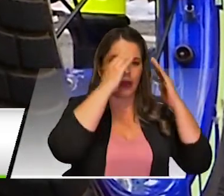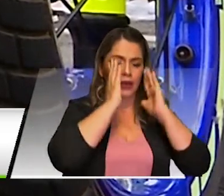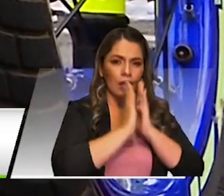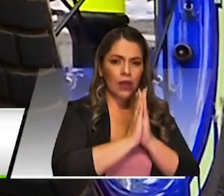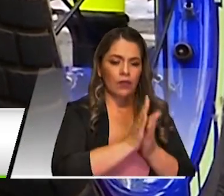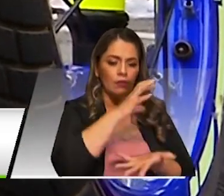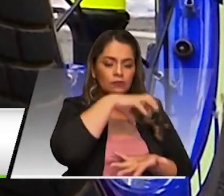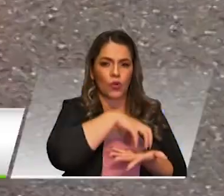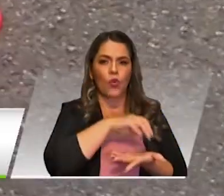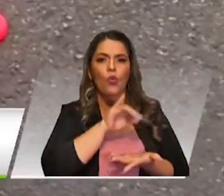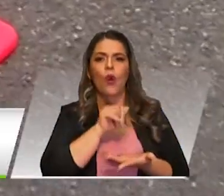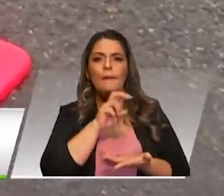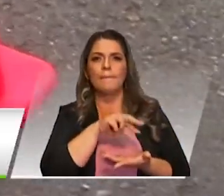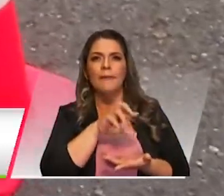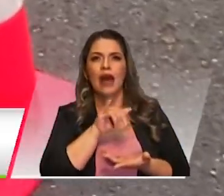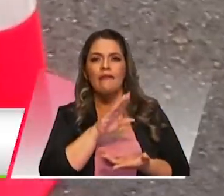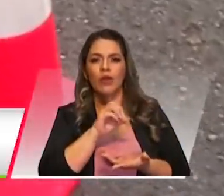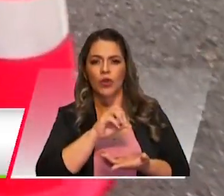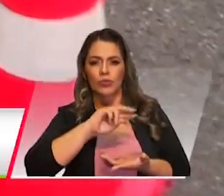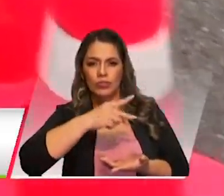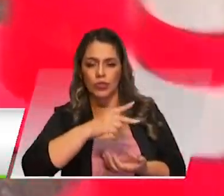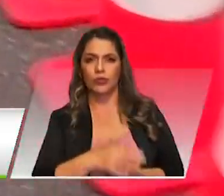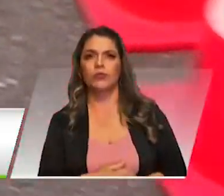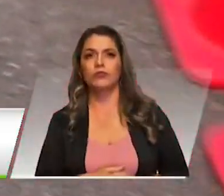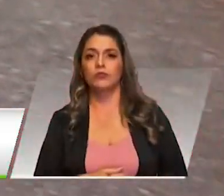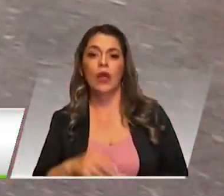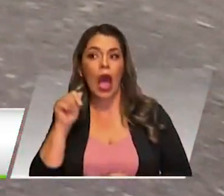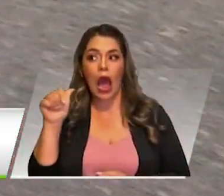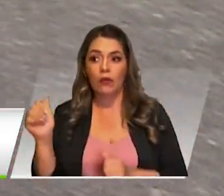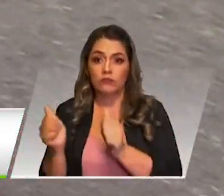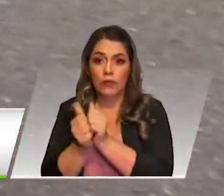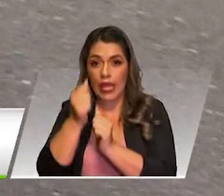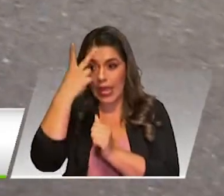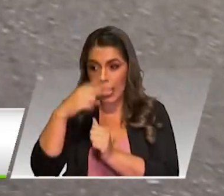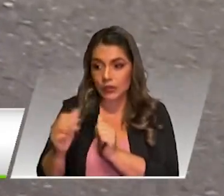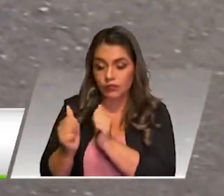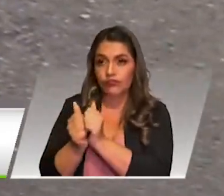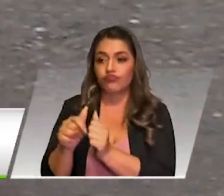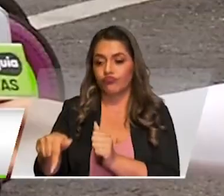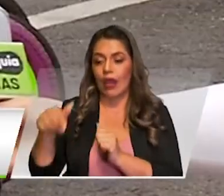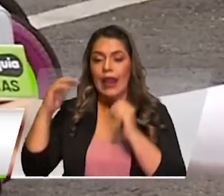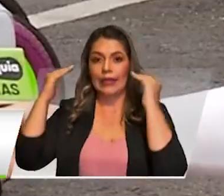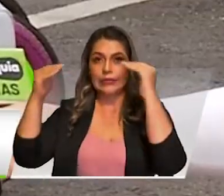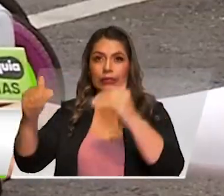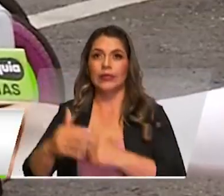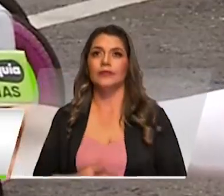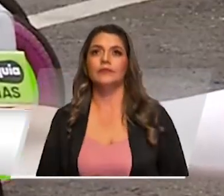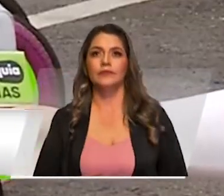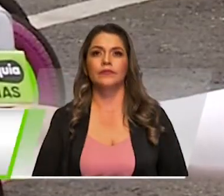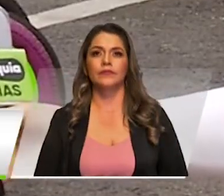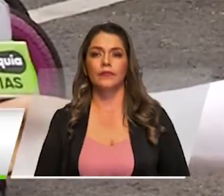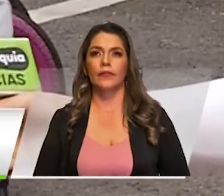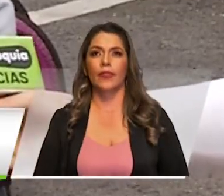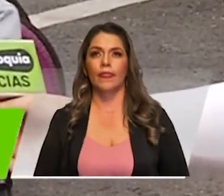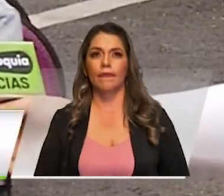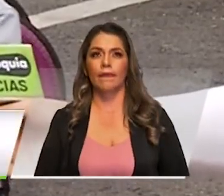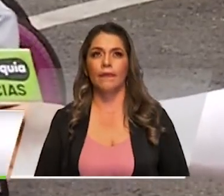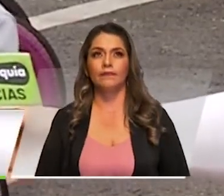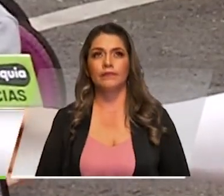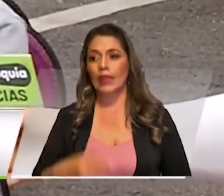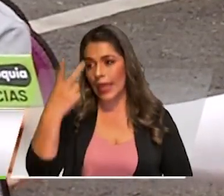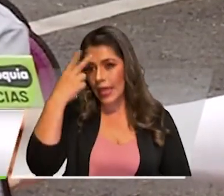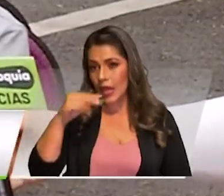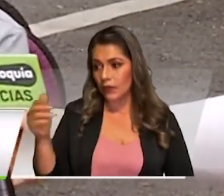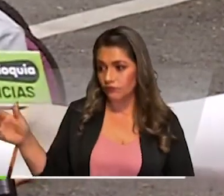Gladys Arias participa con sus hijas de las clases en la unidad deportiva Atanasio Girardot. Me gusta mucho, pues está el